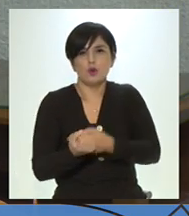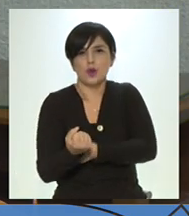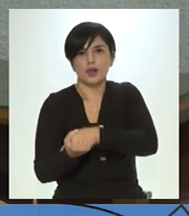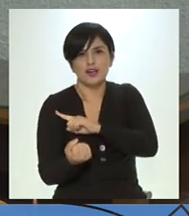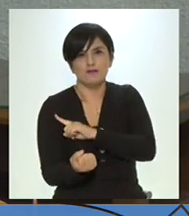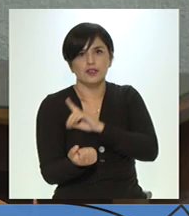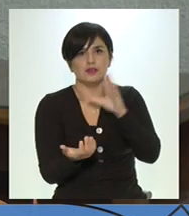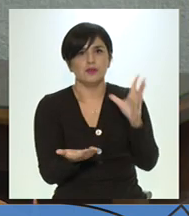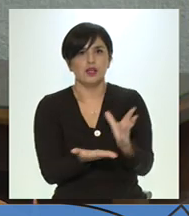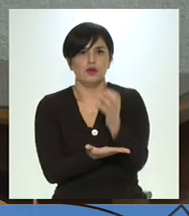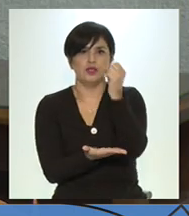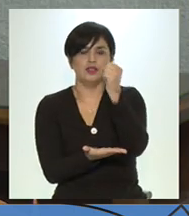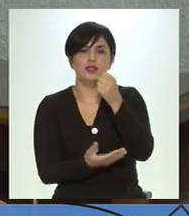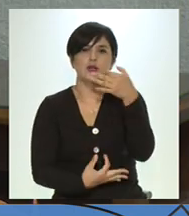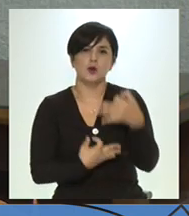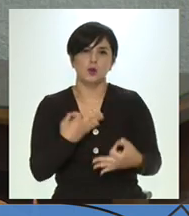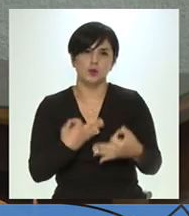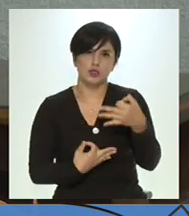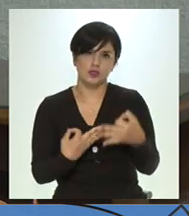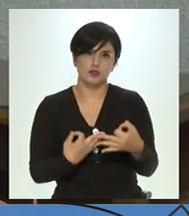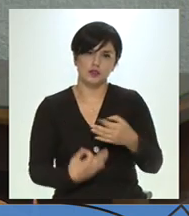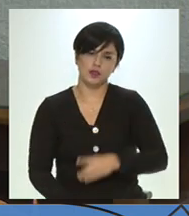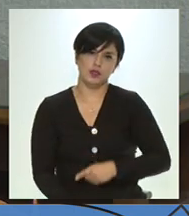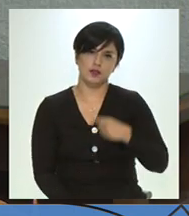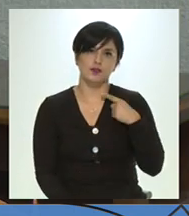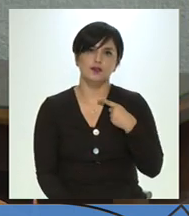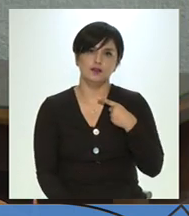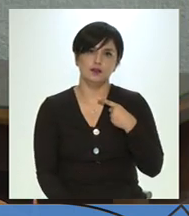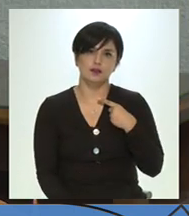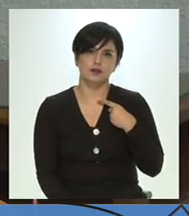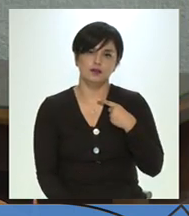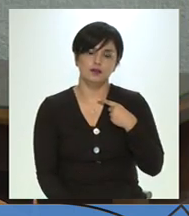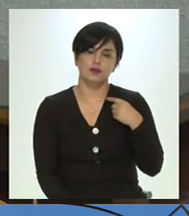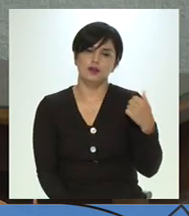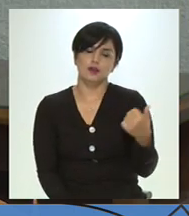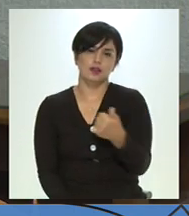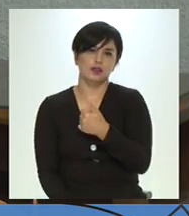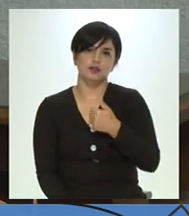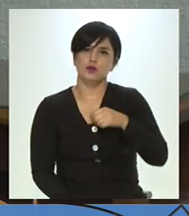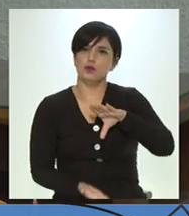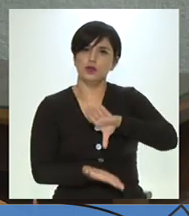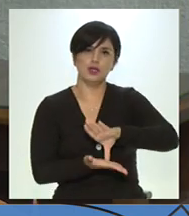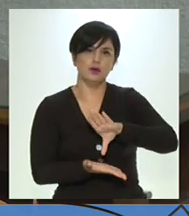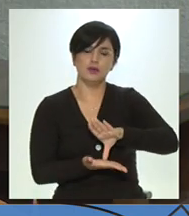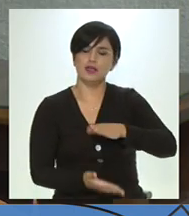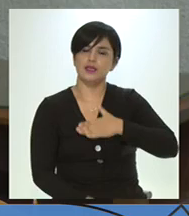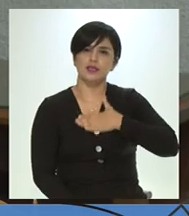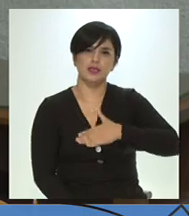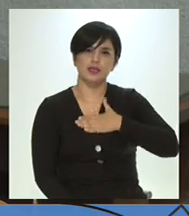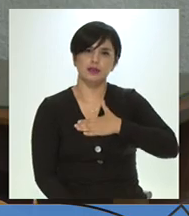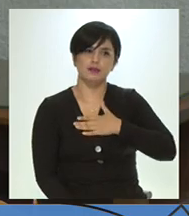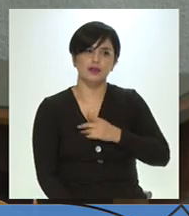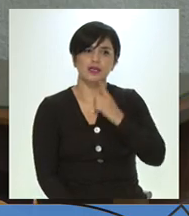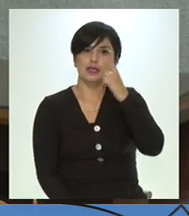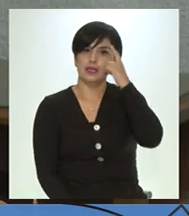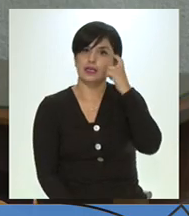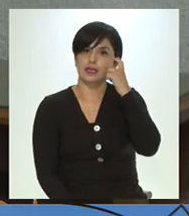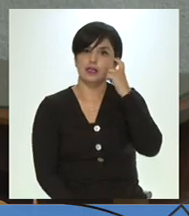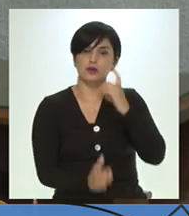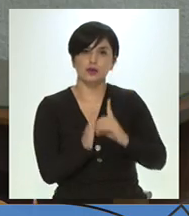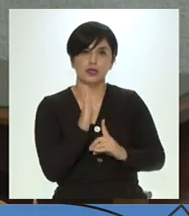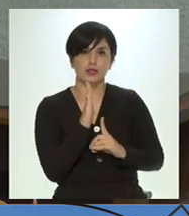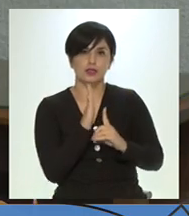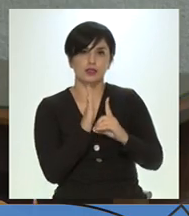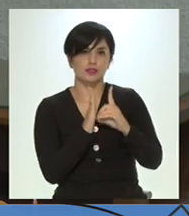conquistar la justicia y la dignidad anhelada en nuestro país creo que el desarrollo